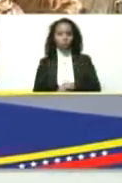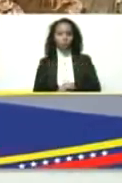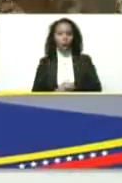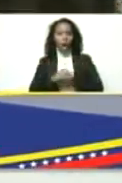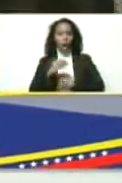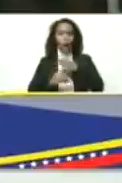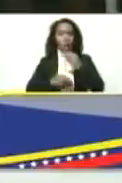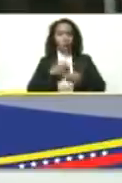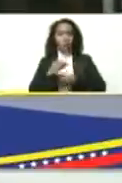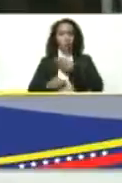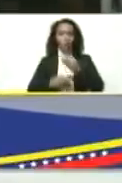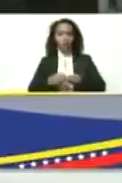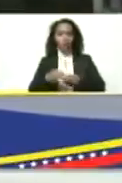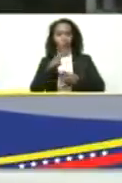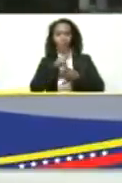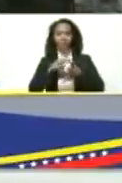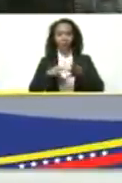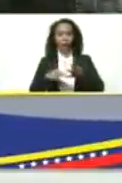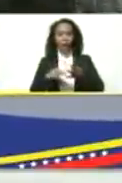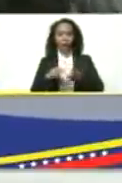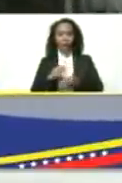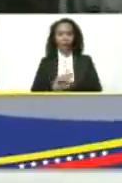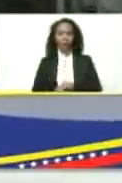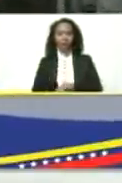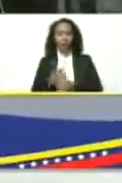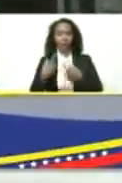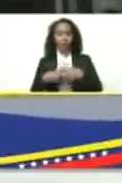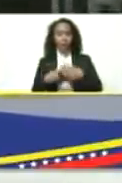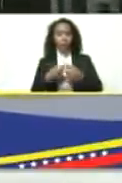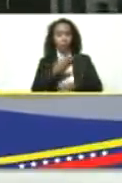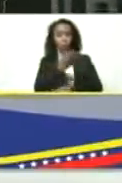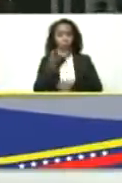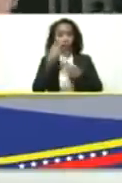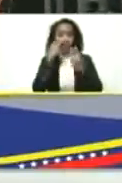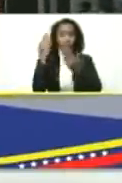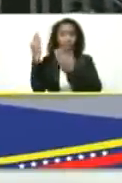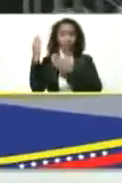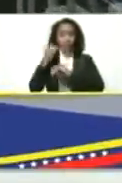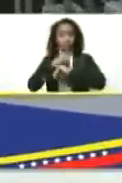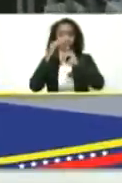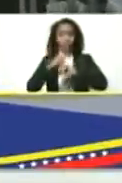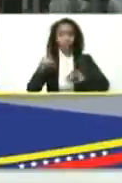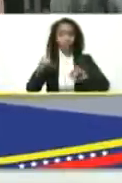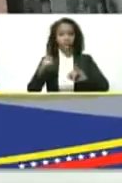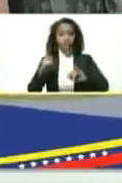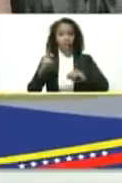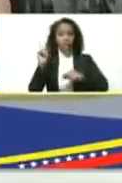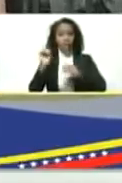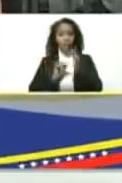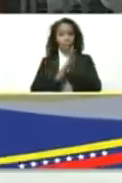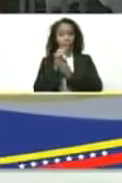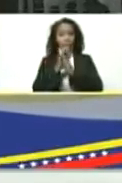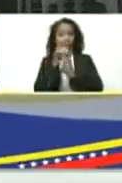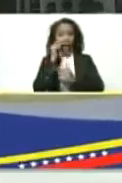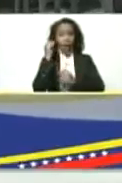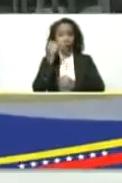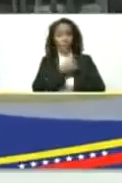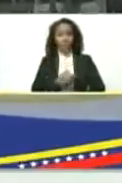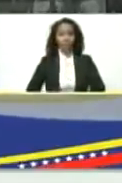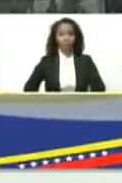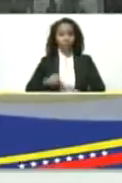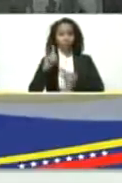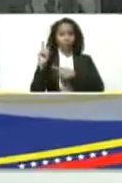garantizar la materia prima, para que ustedes vean esa felicidad de este empresario, el presidente de esta